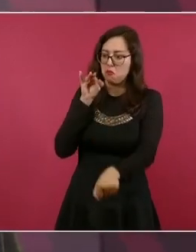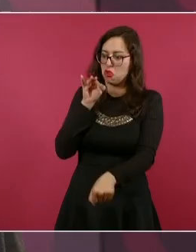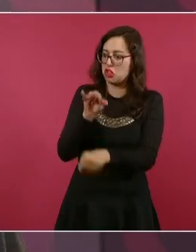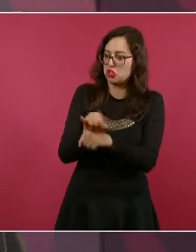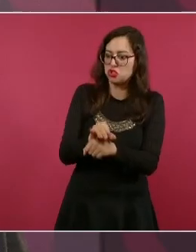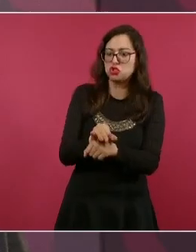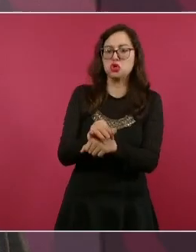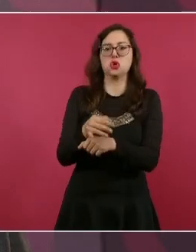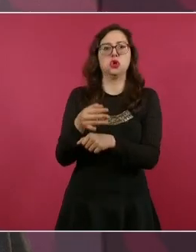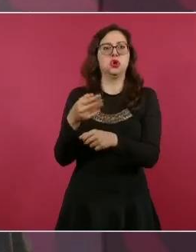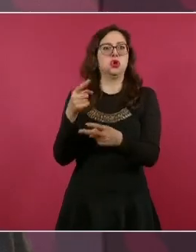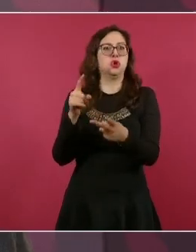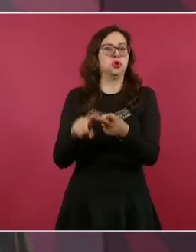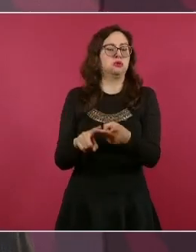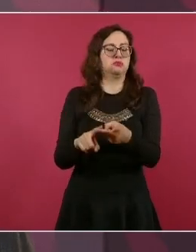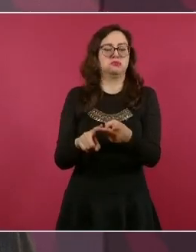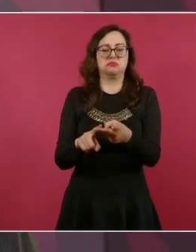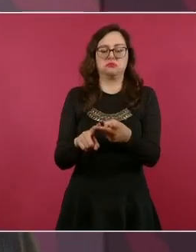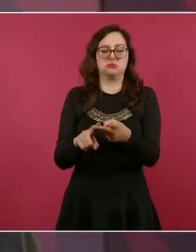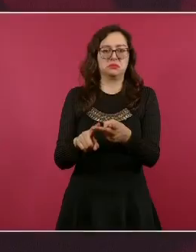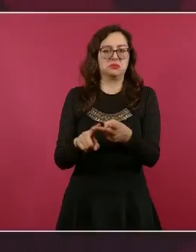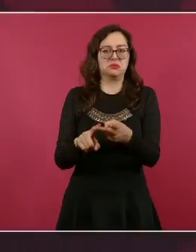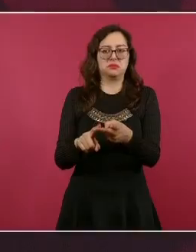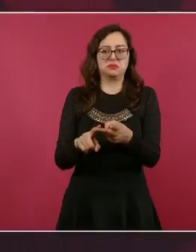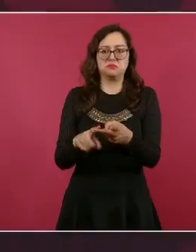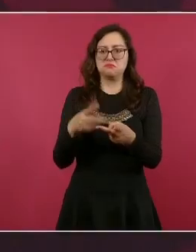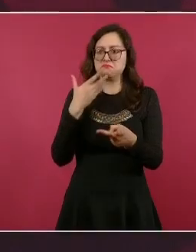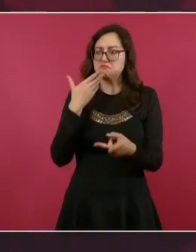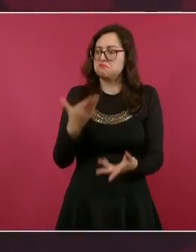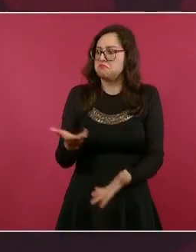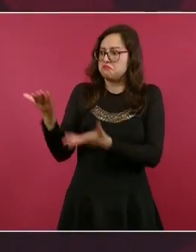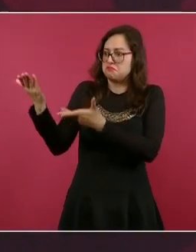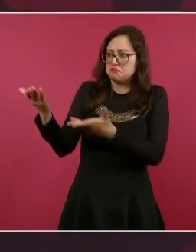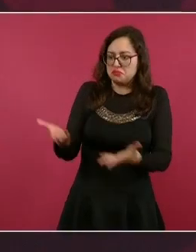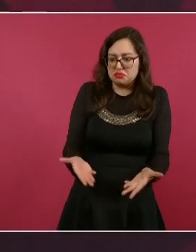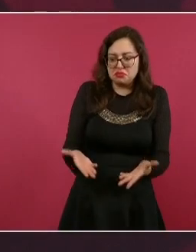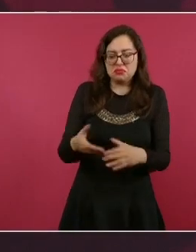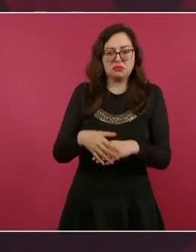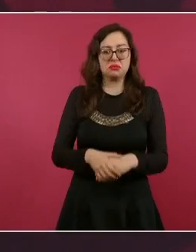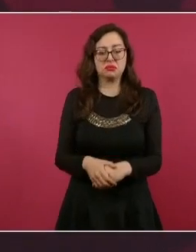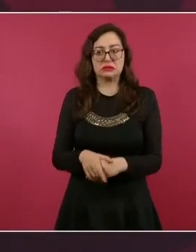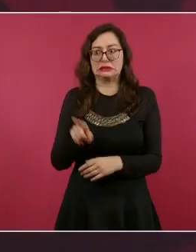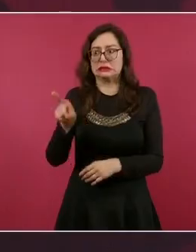perseguidos, de garantizar el derecho de asilo.